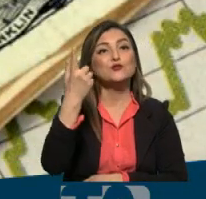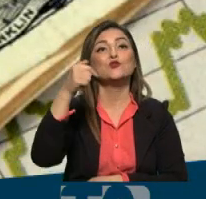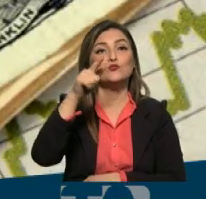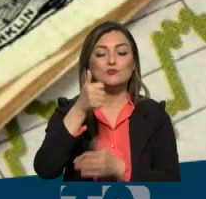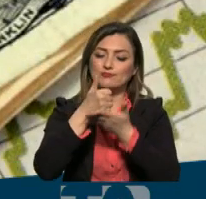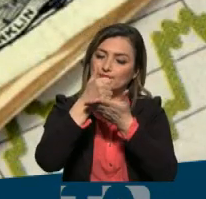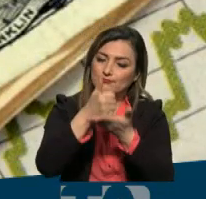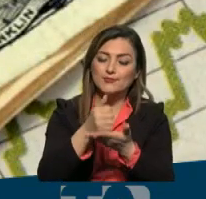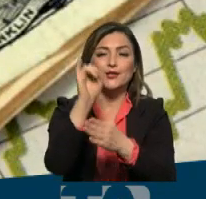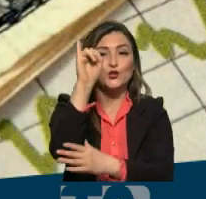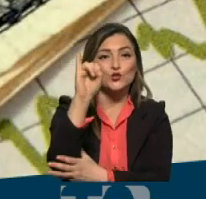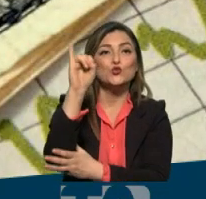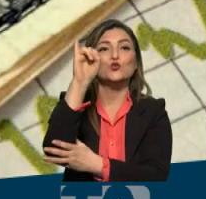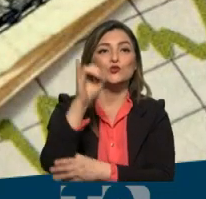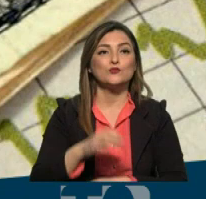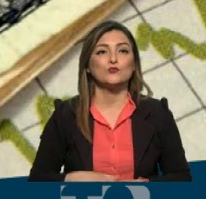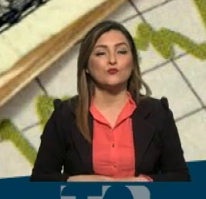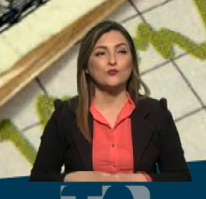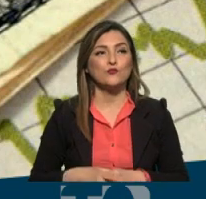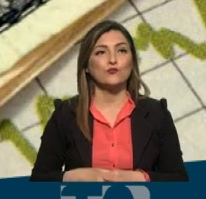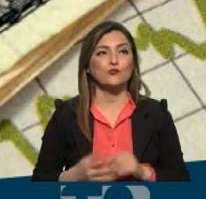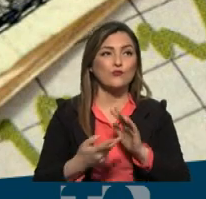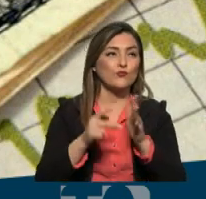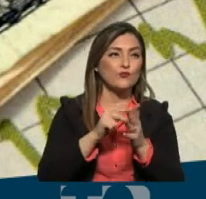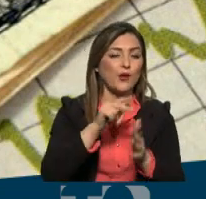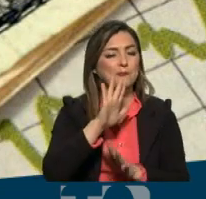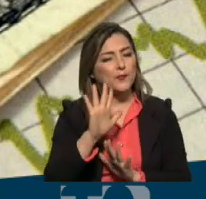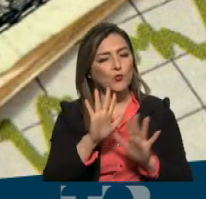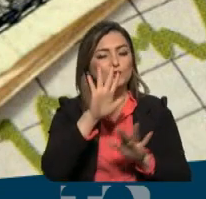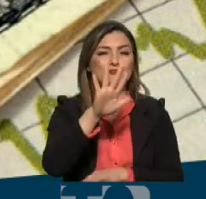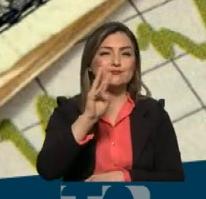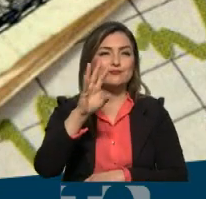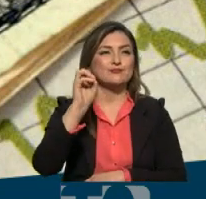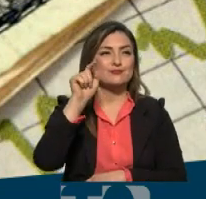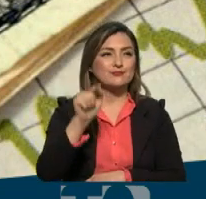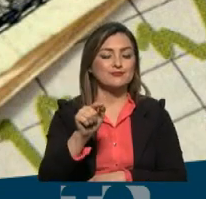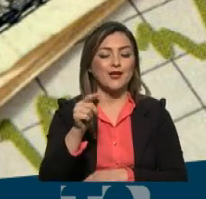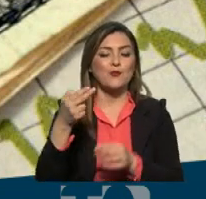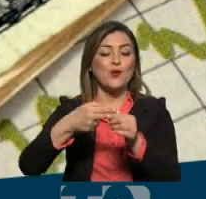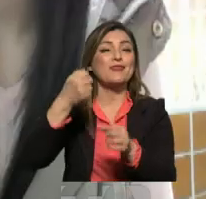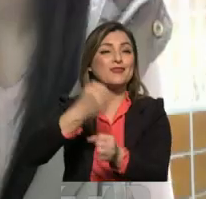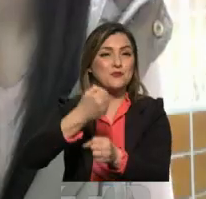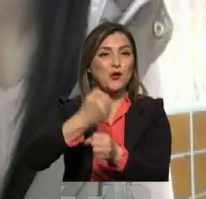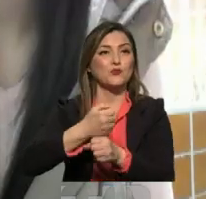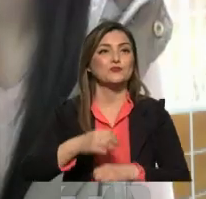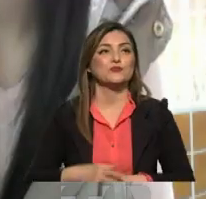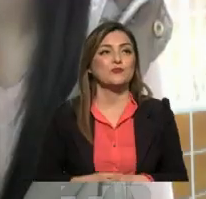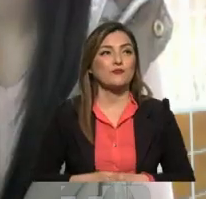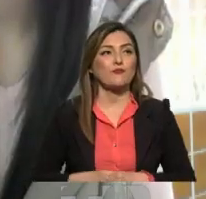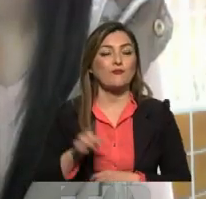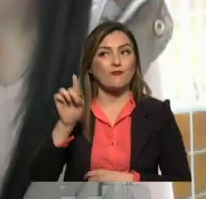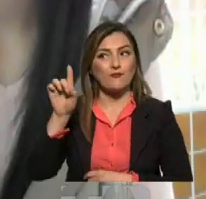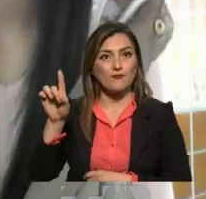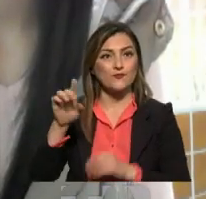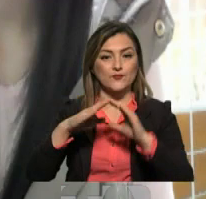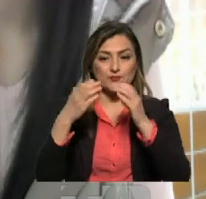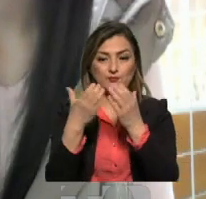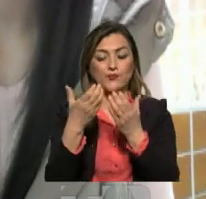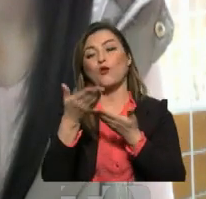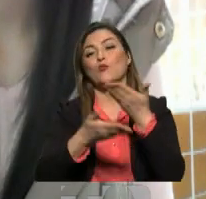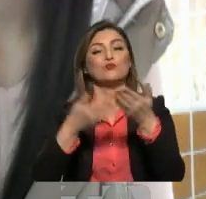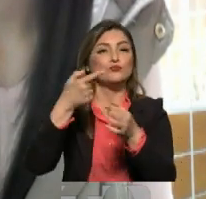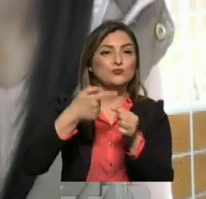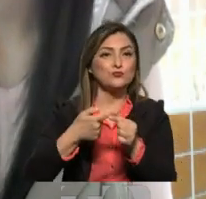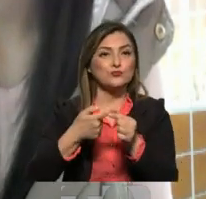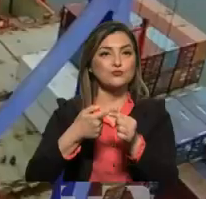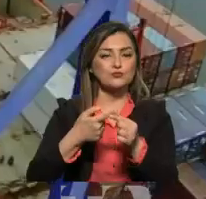beneficio total para las industrias, con lo que se estima se podrán generar más de 560 mil empleos. Para David López, de la Cámara de Comercio de